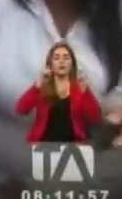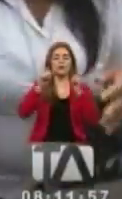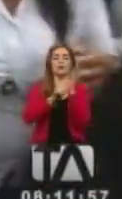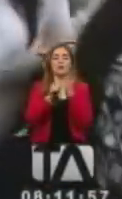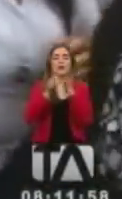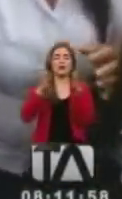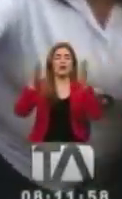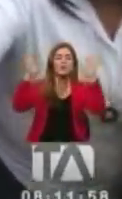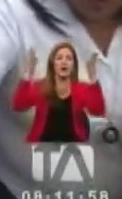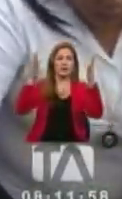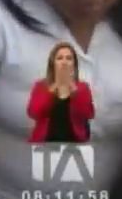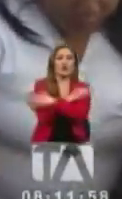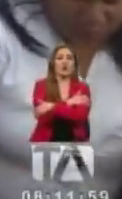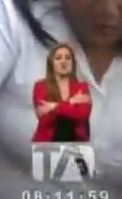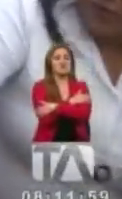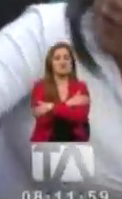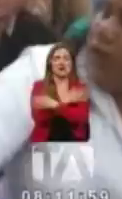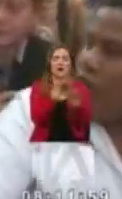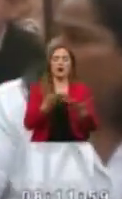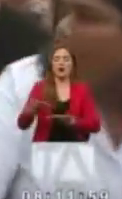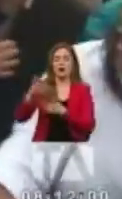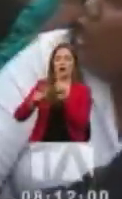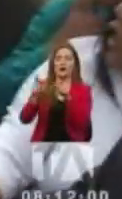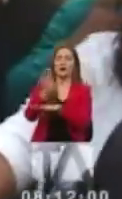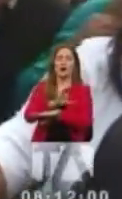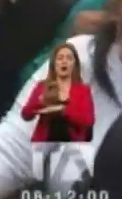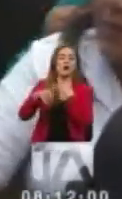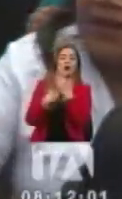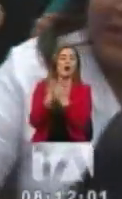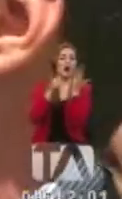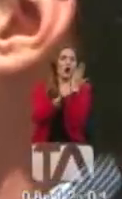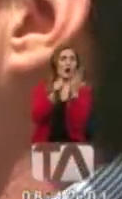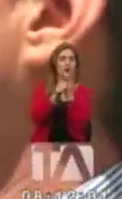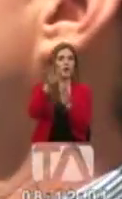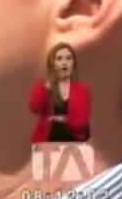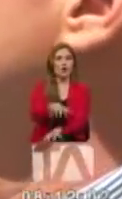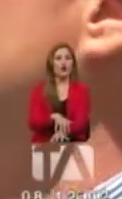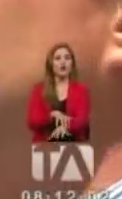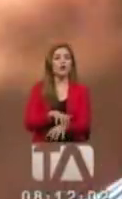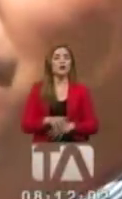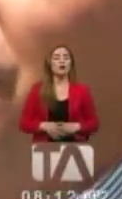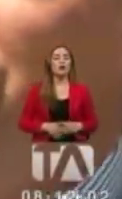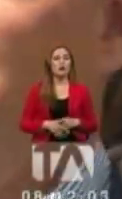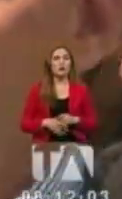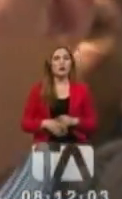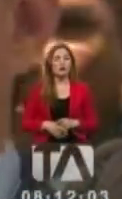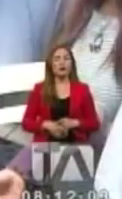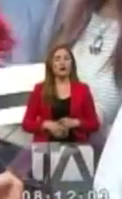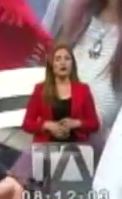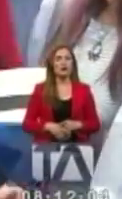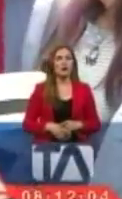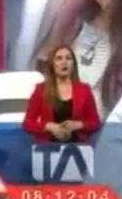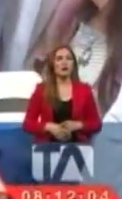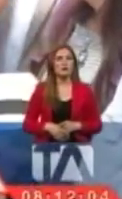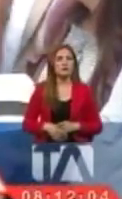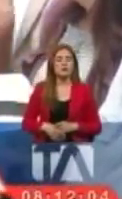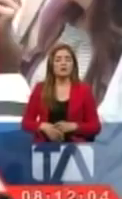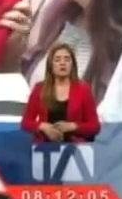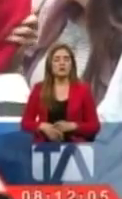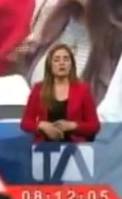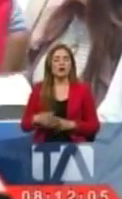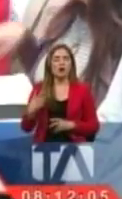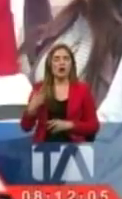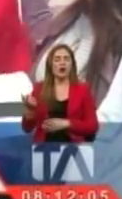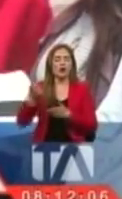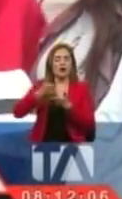entre aplausos y abrazos recibieron los campesinos a un nuevo ministro de agricultura javier laso fue simbólicamente posicionado al